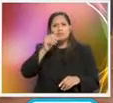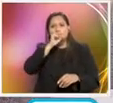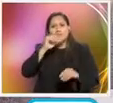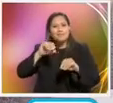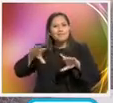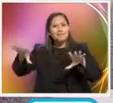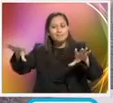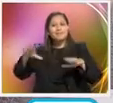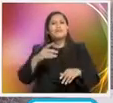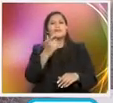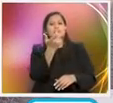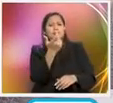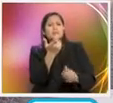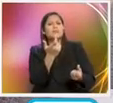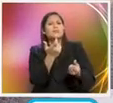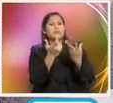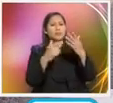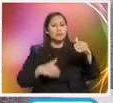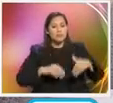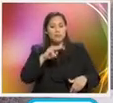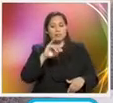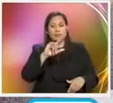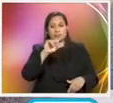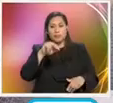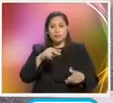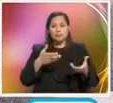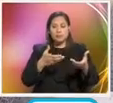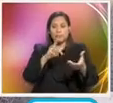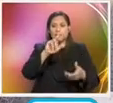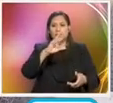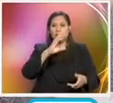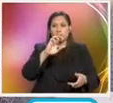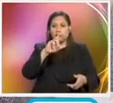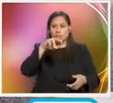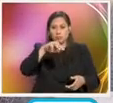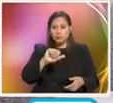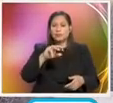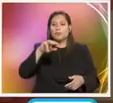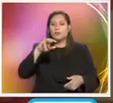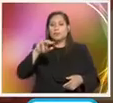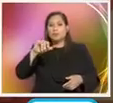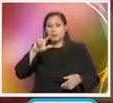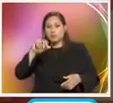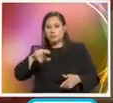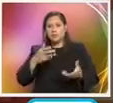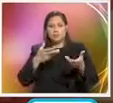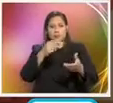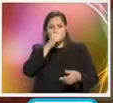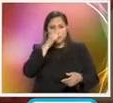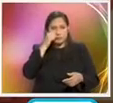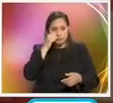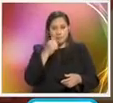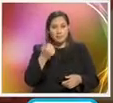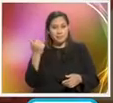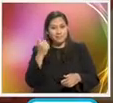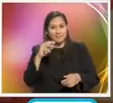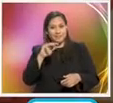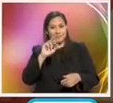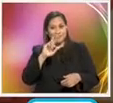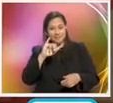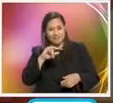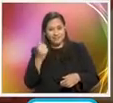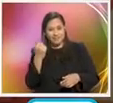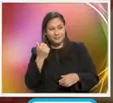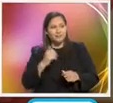cuéntenos, ¿cuánto cuesta? Me dices, en el Teatro Milán, que está en la calle Lucerna y Milán, en la Así es. Colonia Juárez. Así Es es, el muy Teatro de cerquita Mariana. de